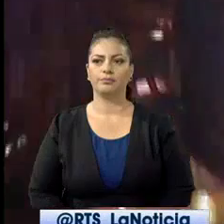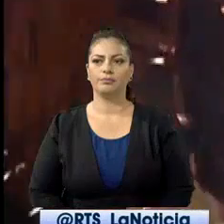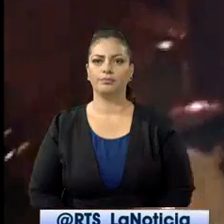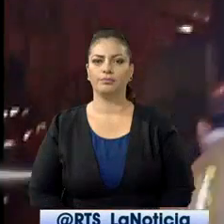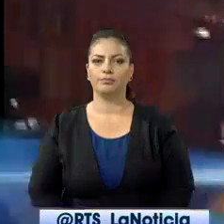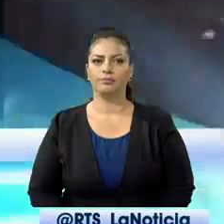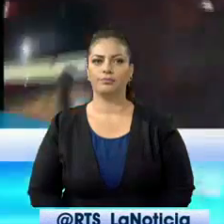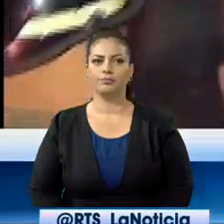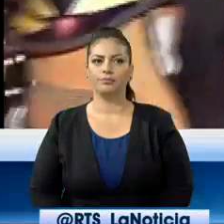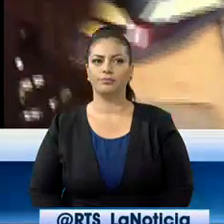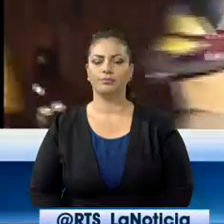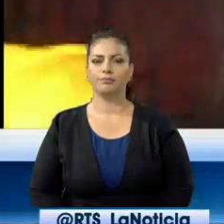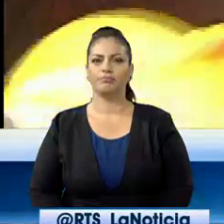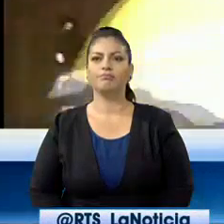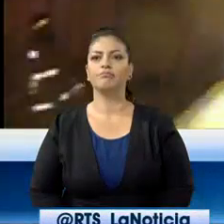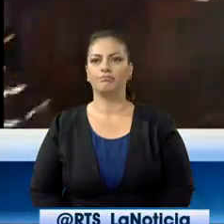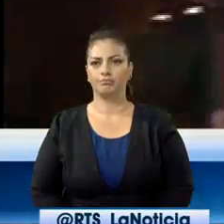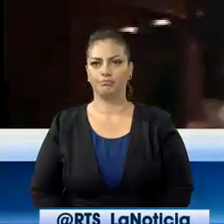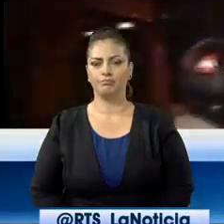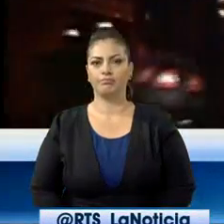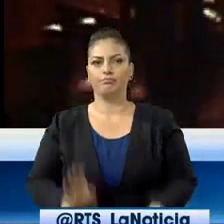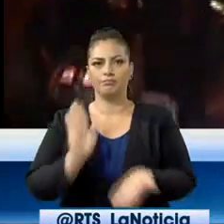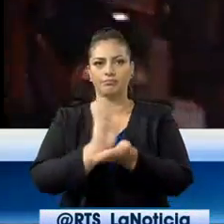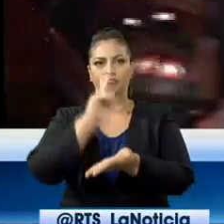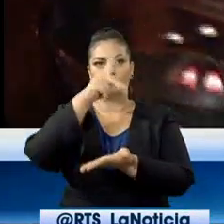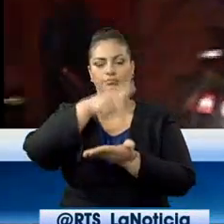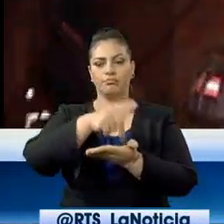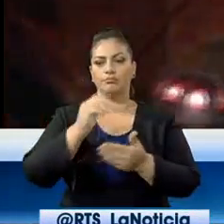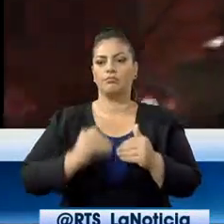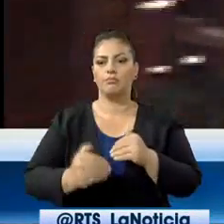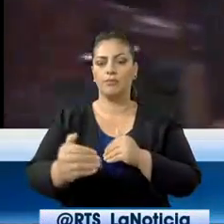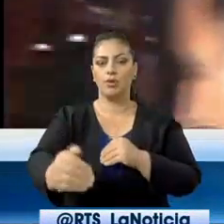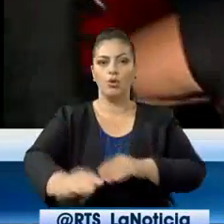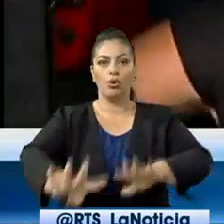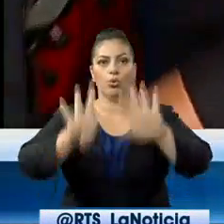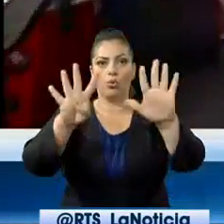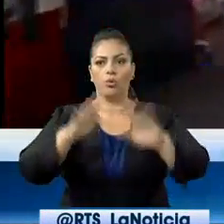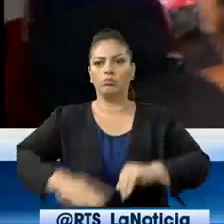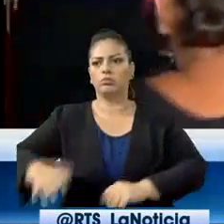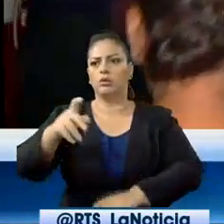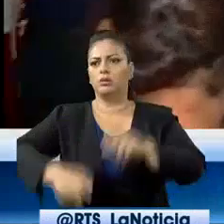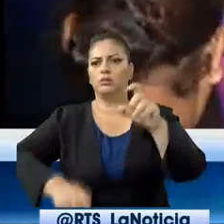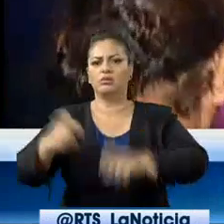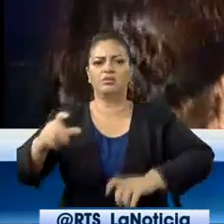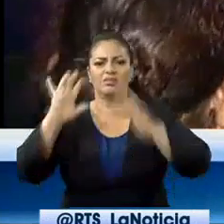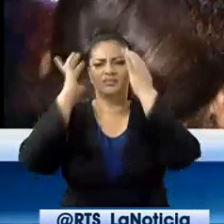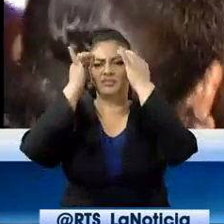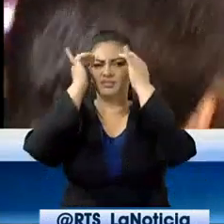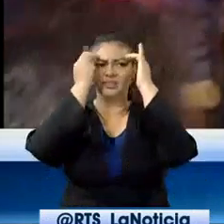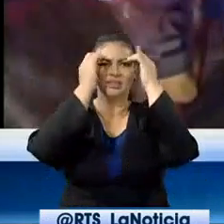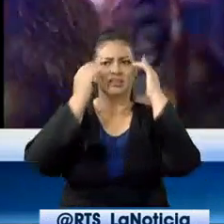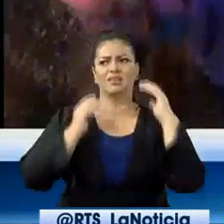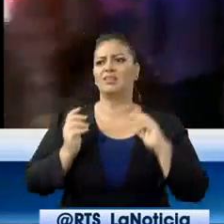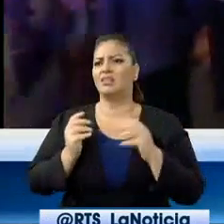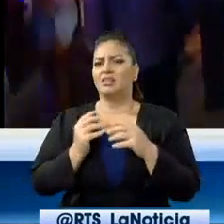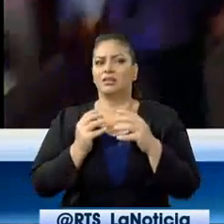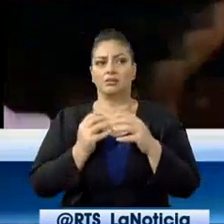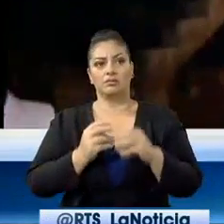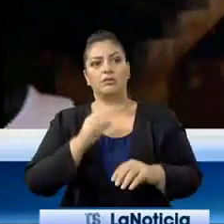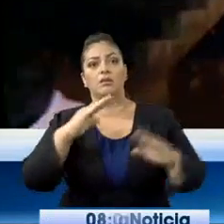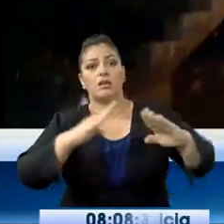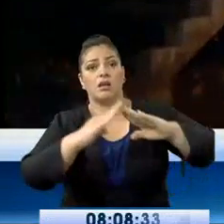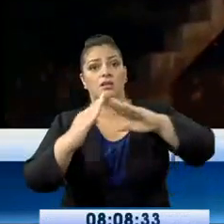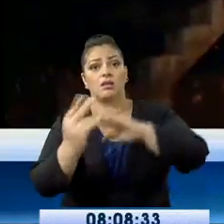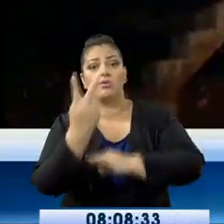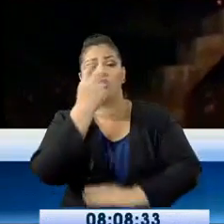El pánico se apoderó de los habitantes del bloque 9 de Bastión Popular, debido a que un incendio consumía